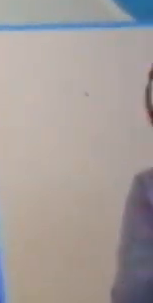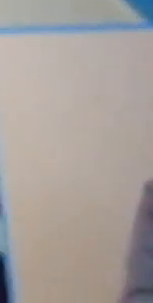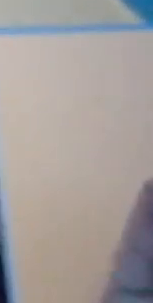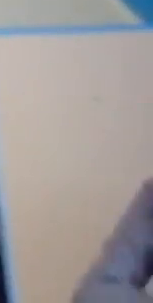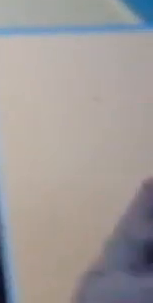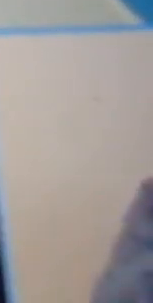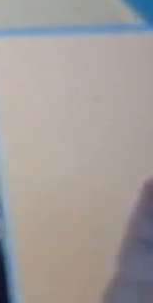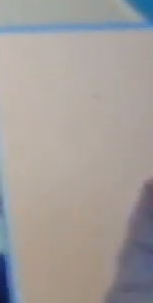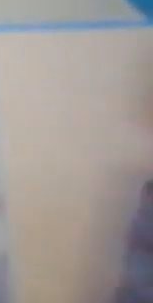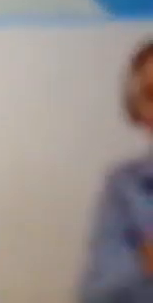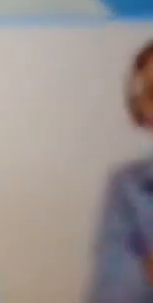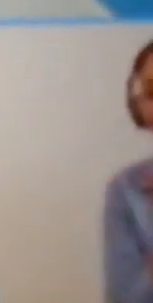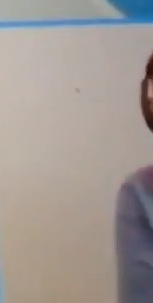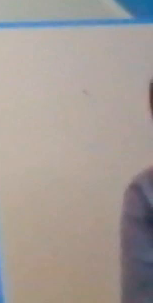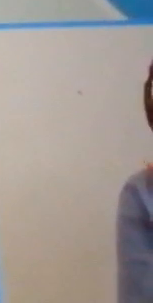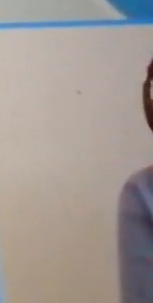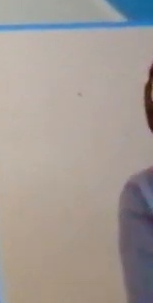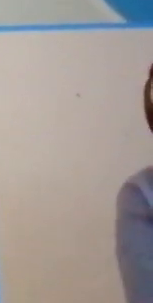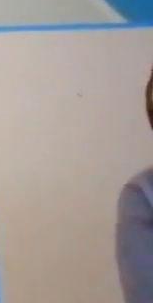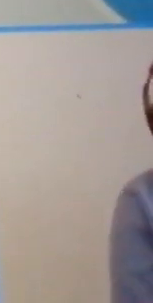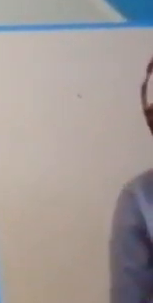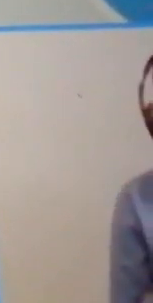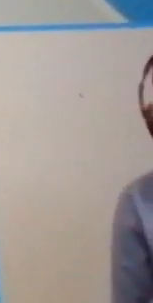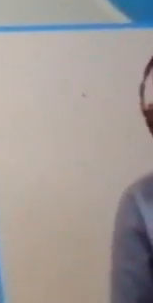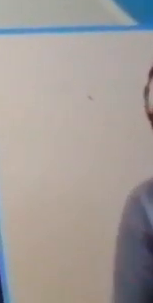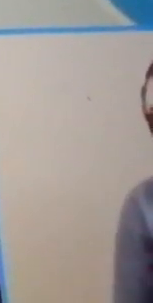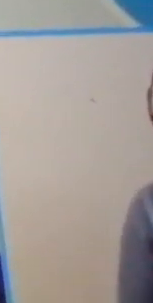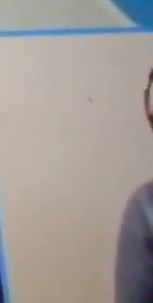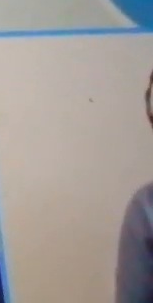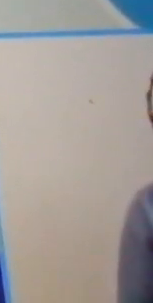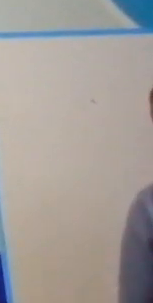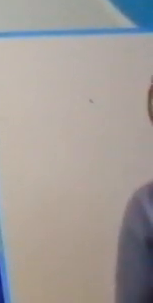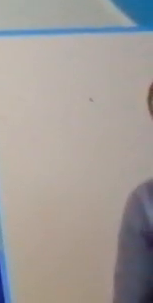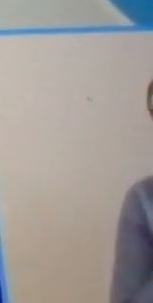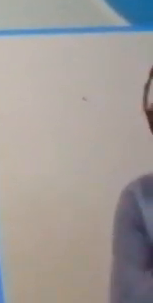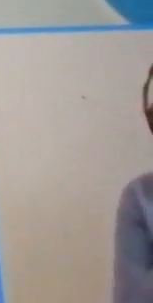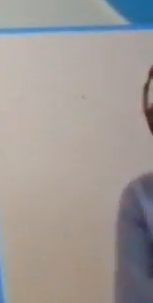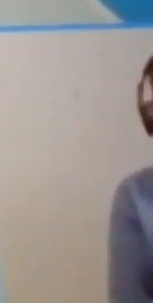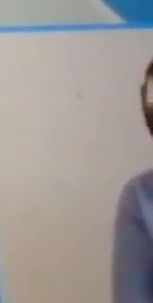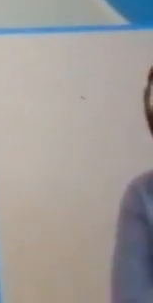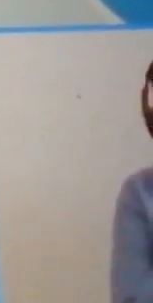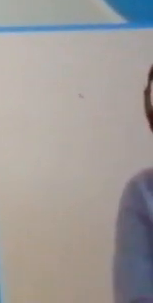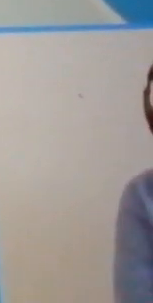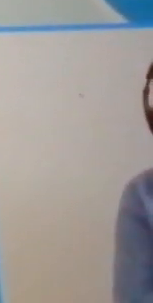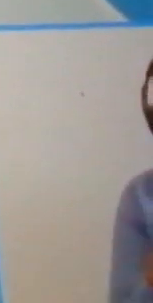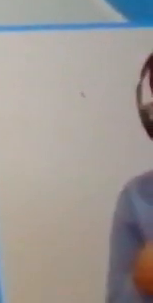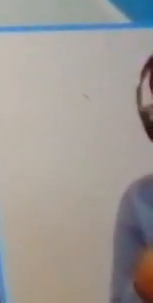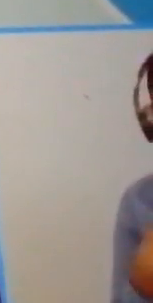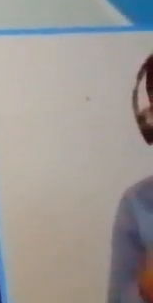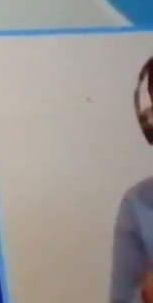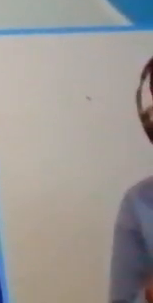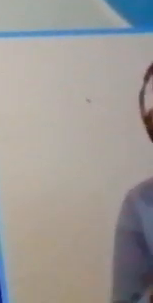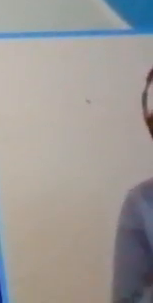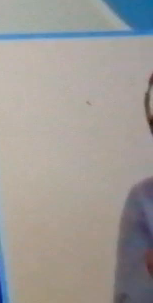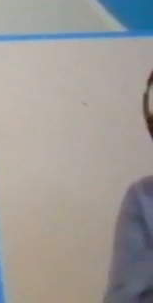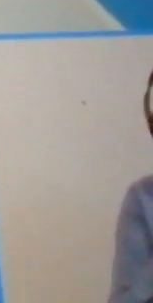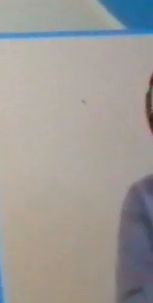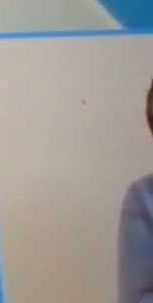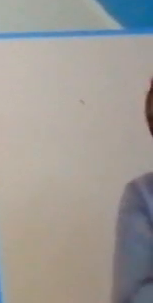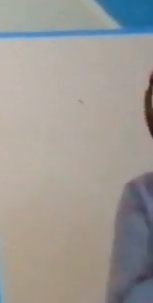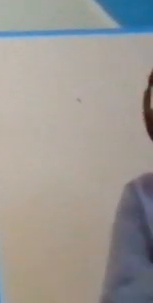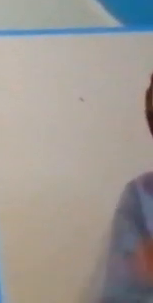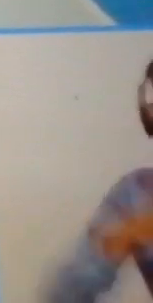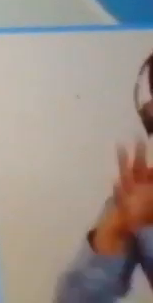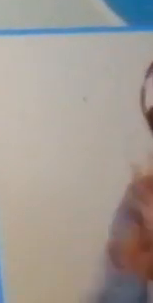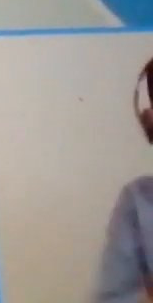podido explicar con mucho detalle y con mucha especificidad todo lo que fuimos haciendo y reconstruyendo en el sistema